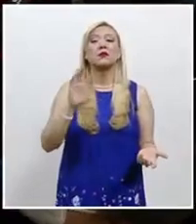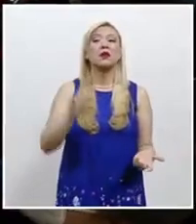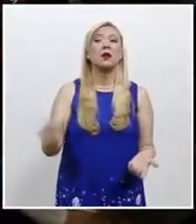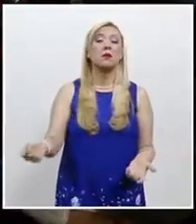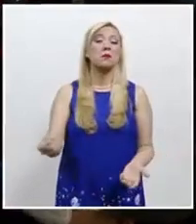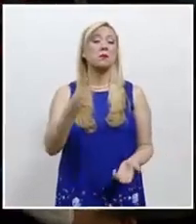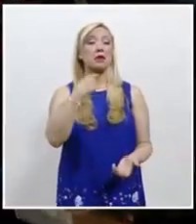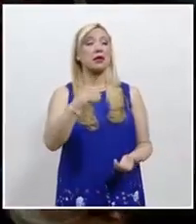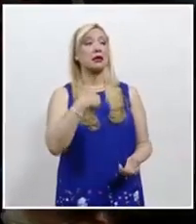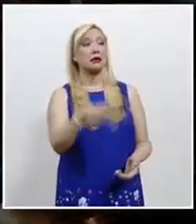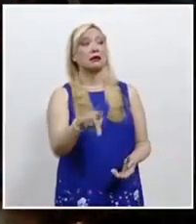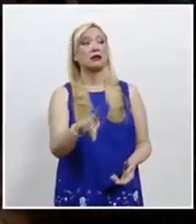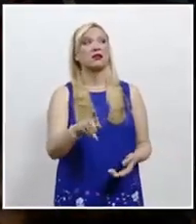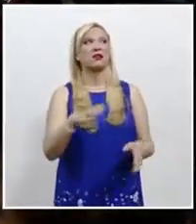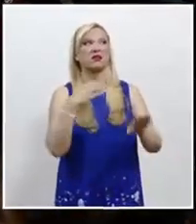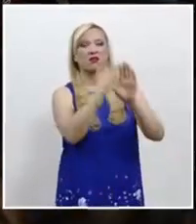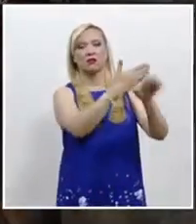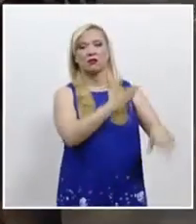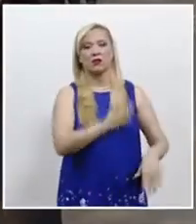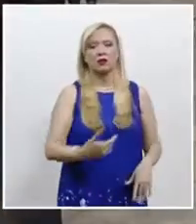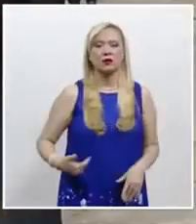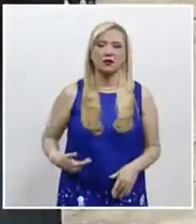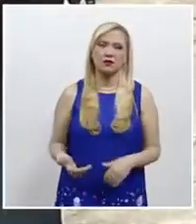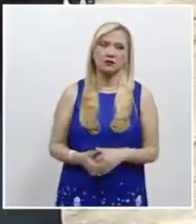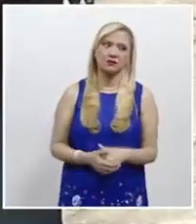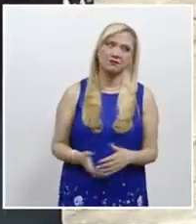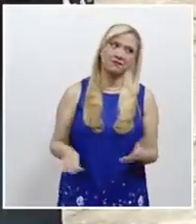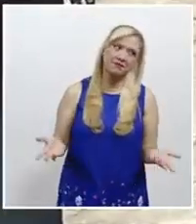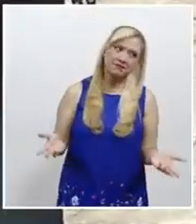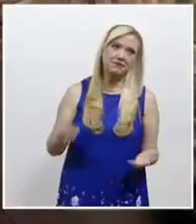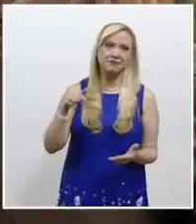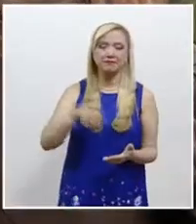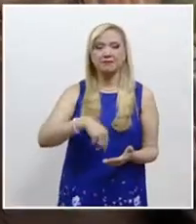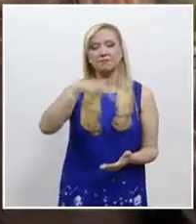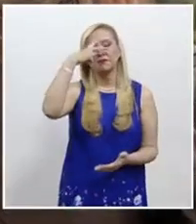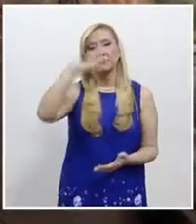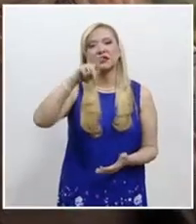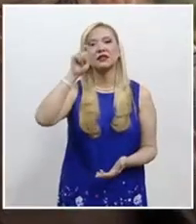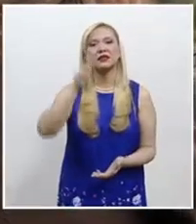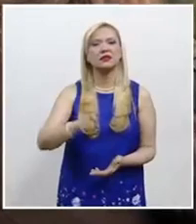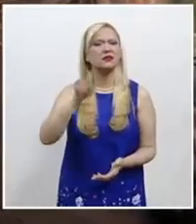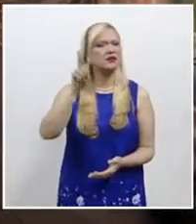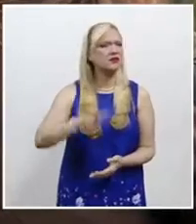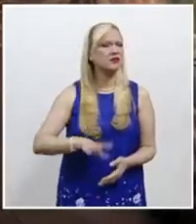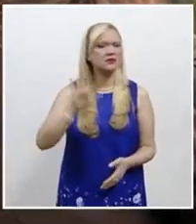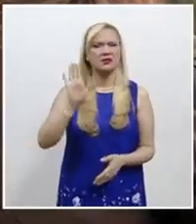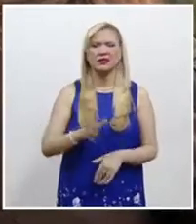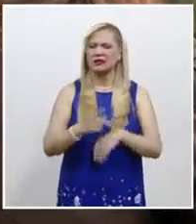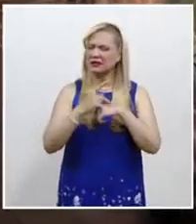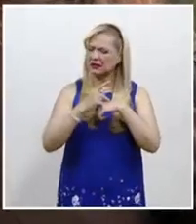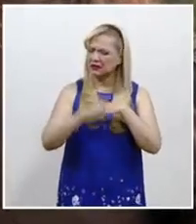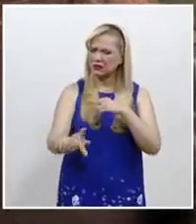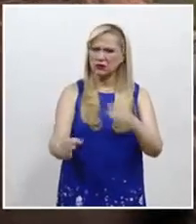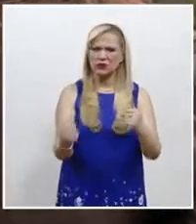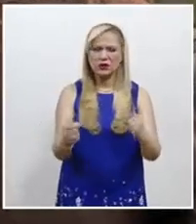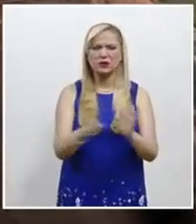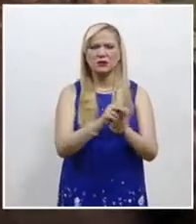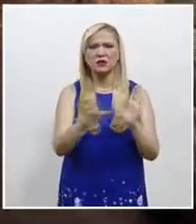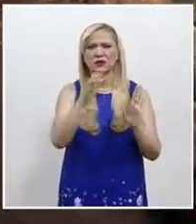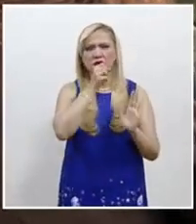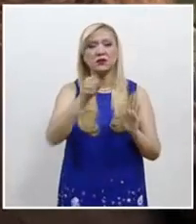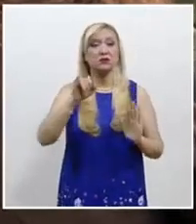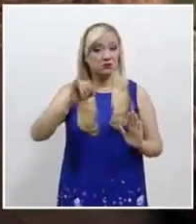autoatentado para desprestigiar al gobierno. Agregó que México se consolida como el país sin guerra más peligroso para la prensa,